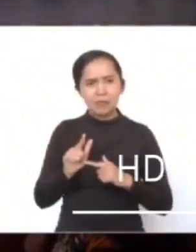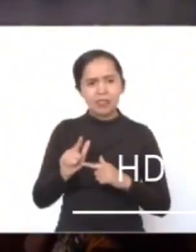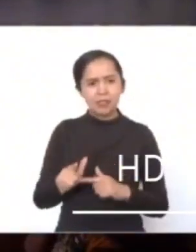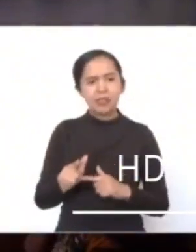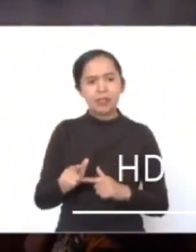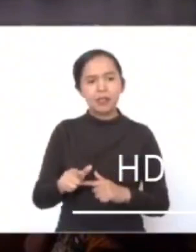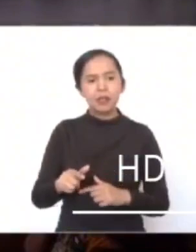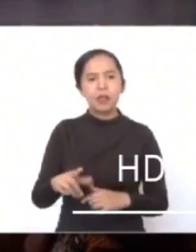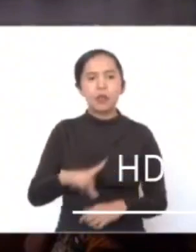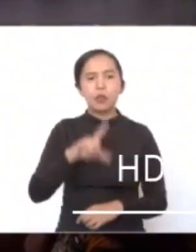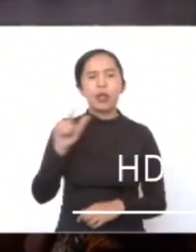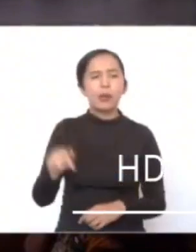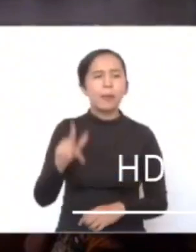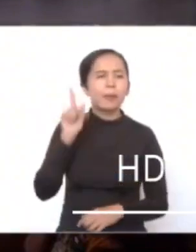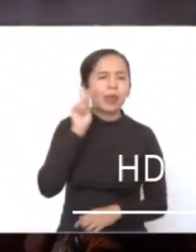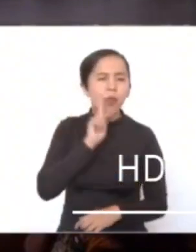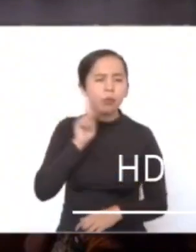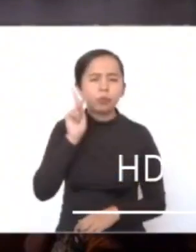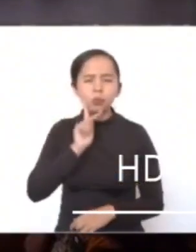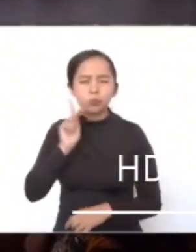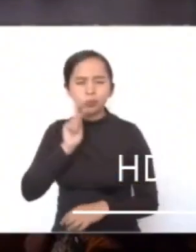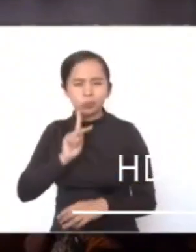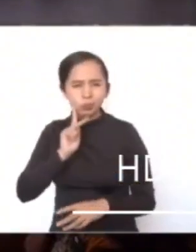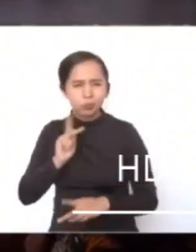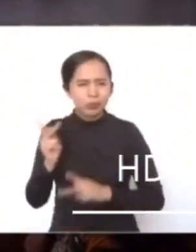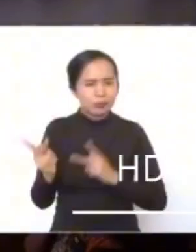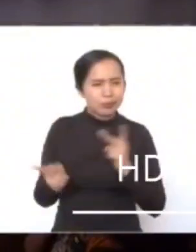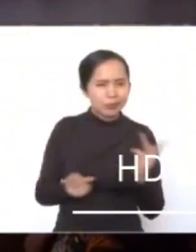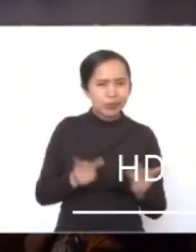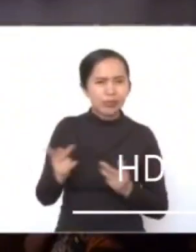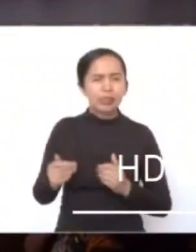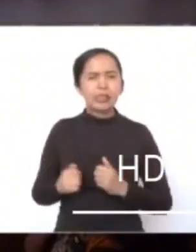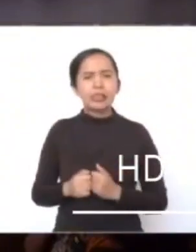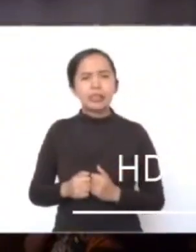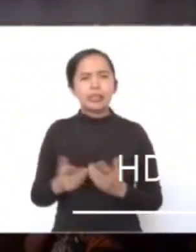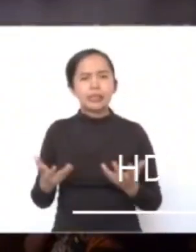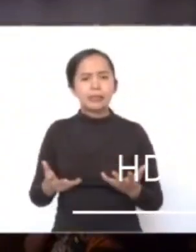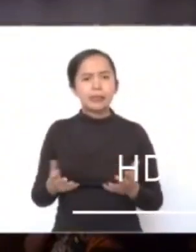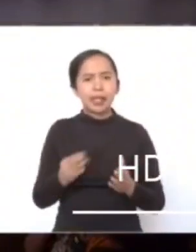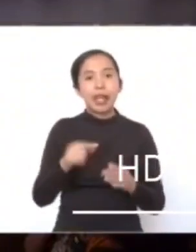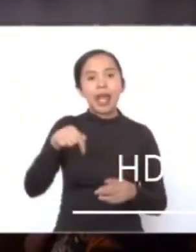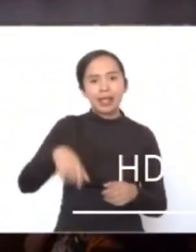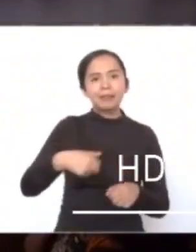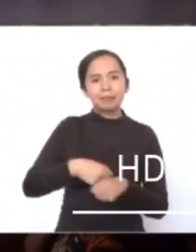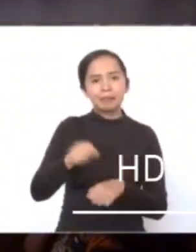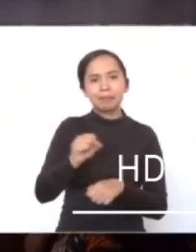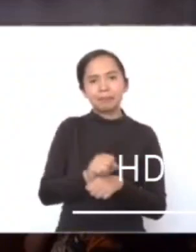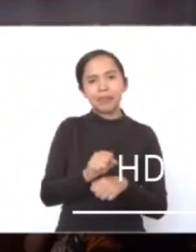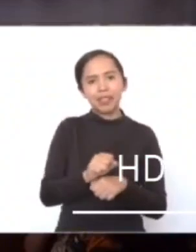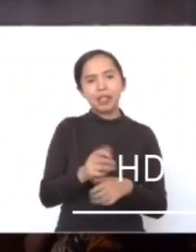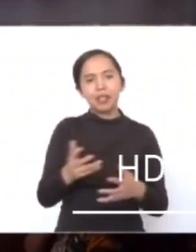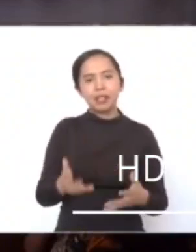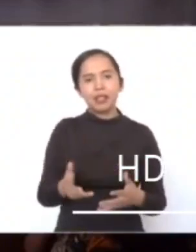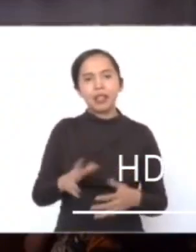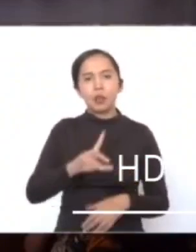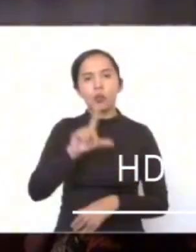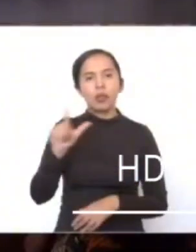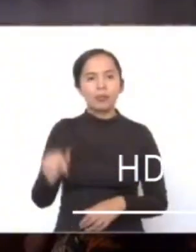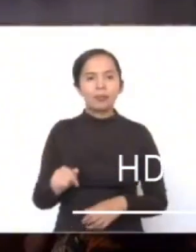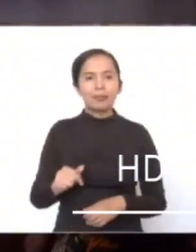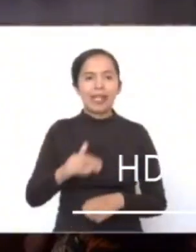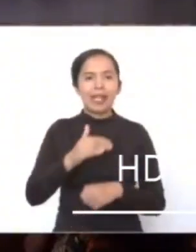Hicieron una serie de pruebas con grupos focales a lo largo de estas semanas y finalmente estuvo